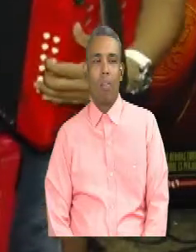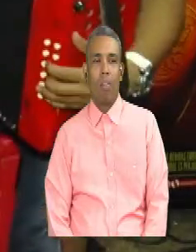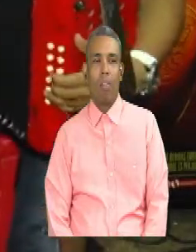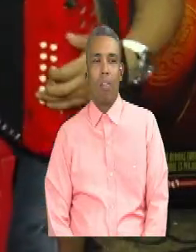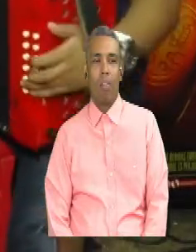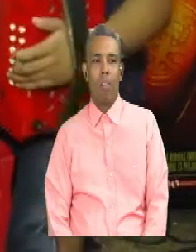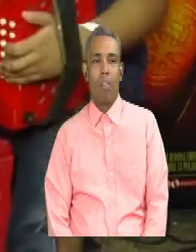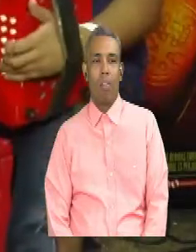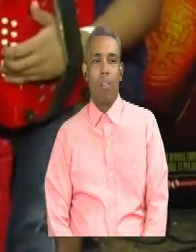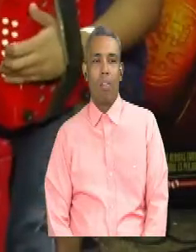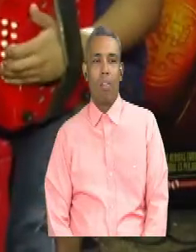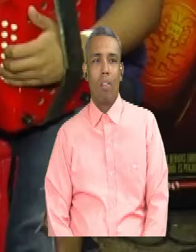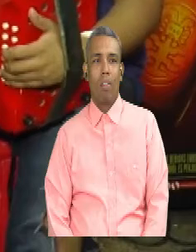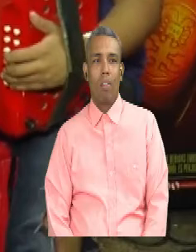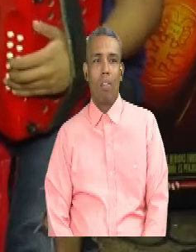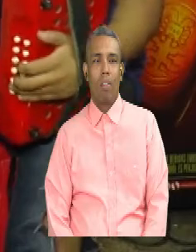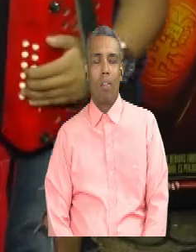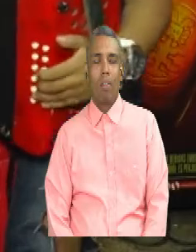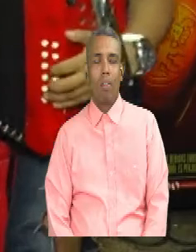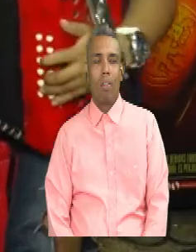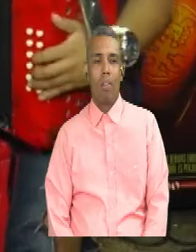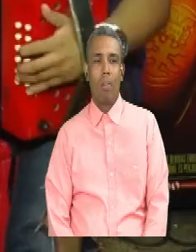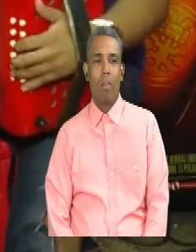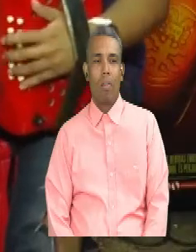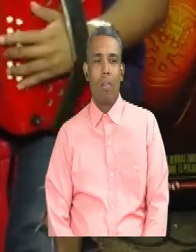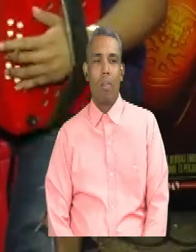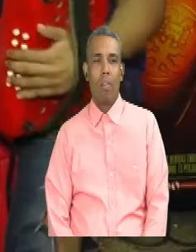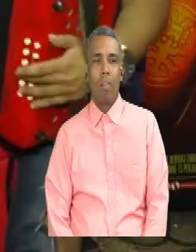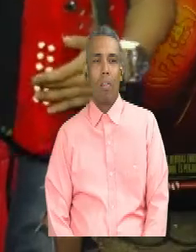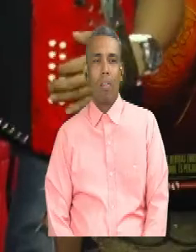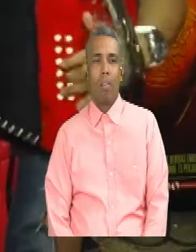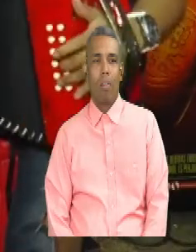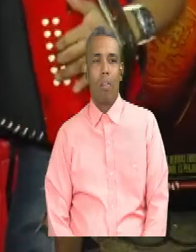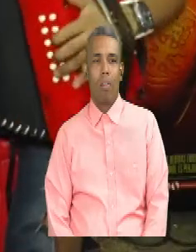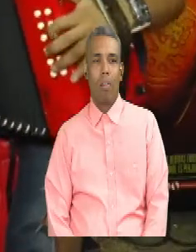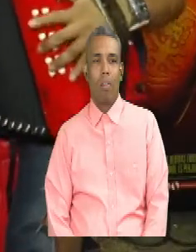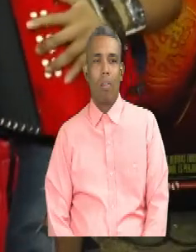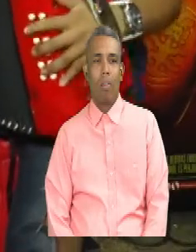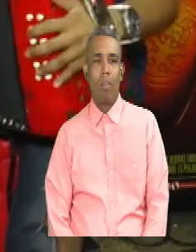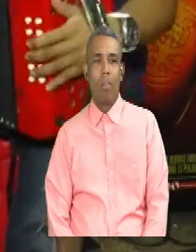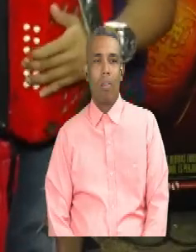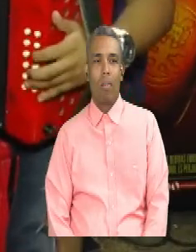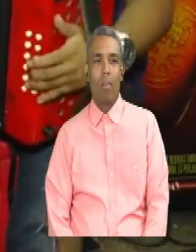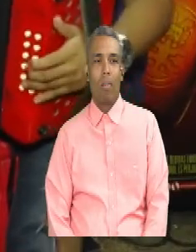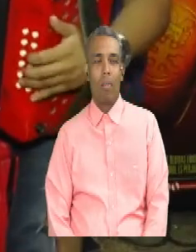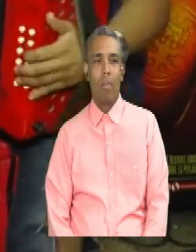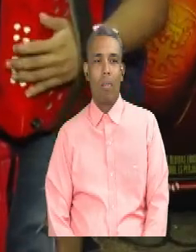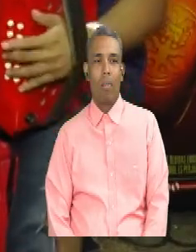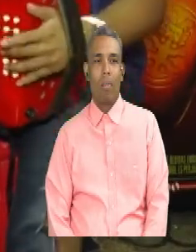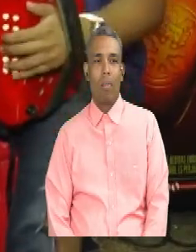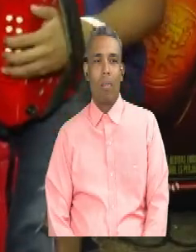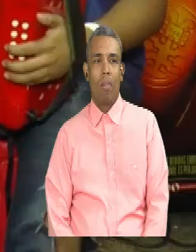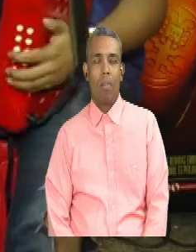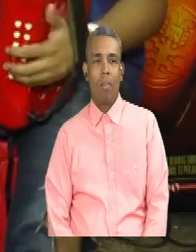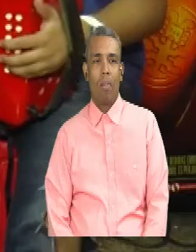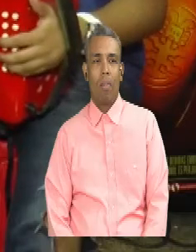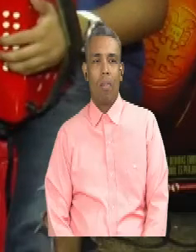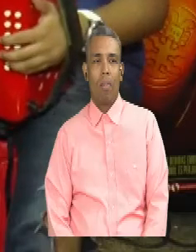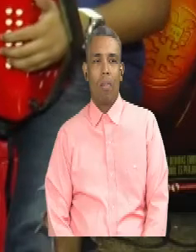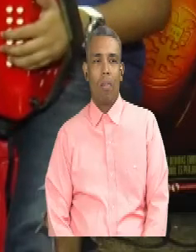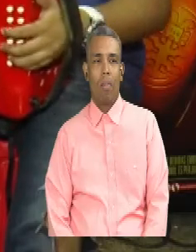puede hacer que este año nuestra cosecha salga mejor. Que te llevaré al